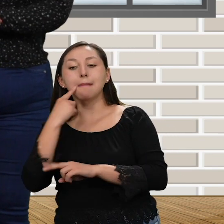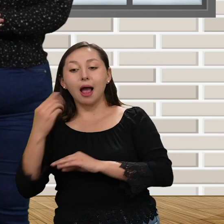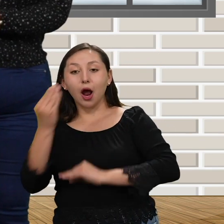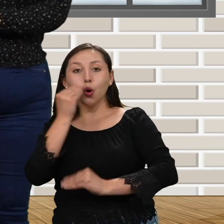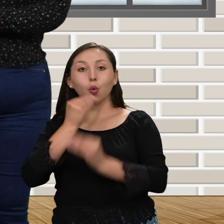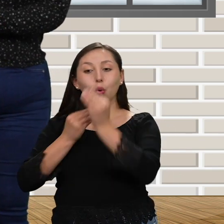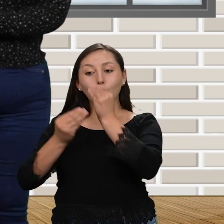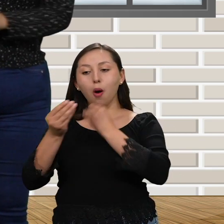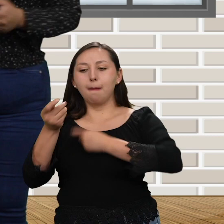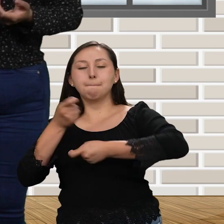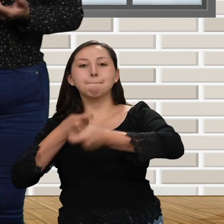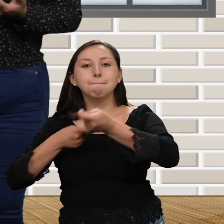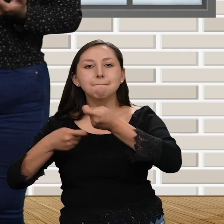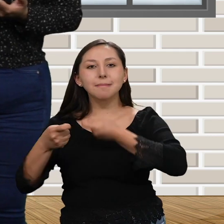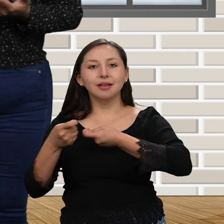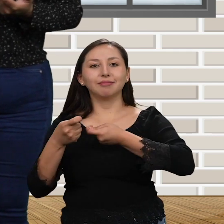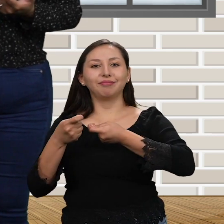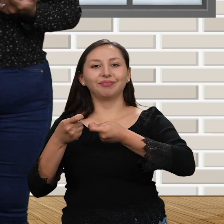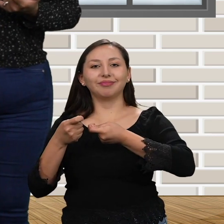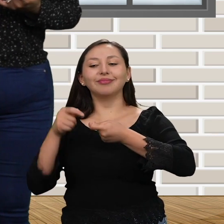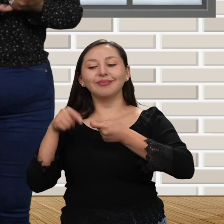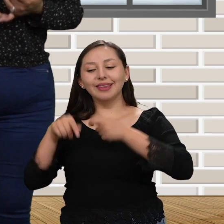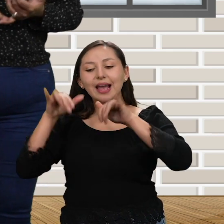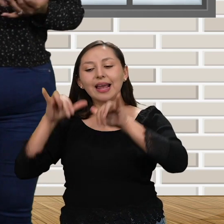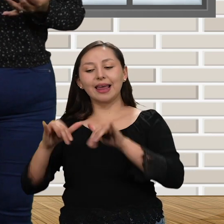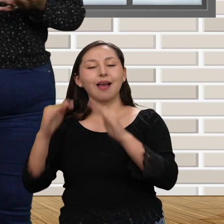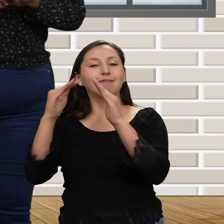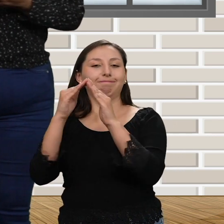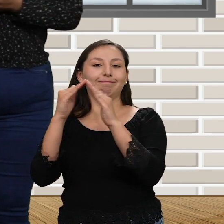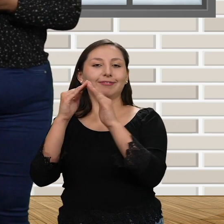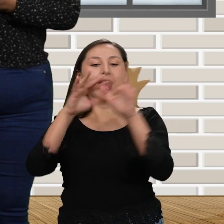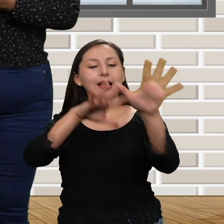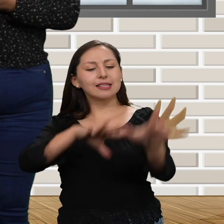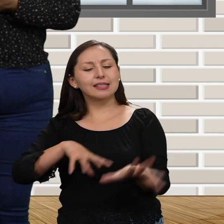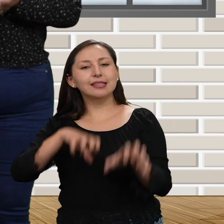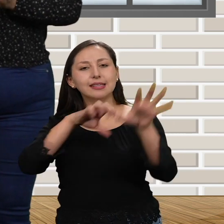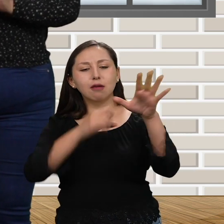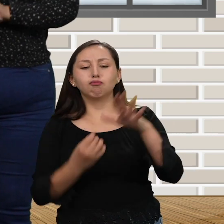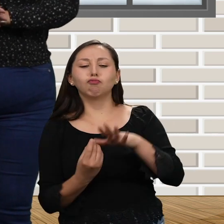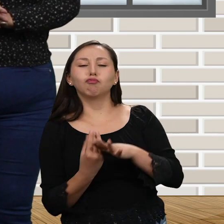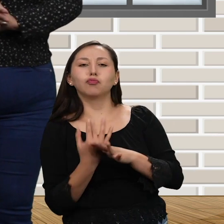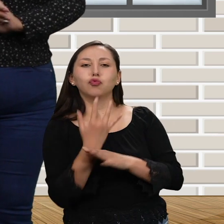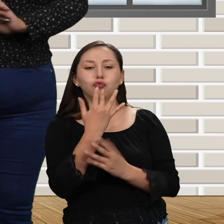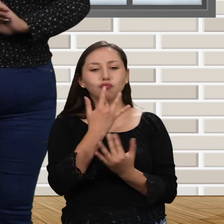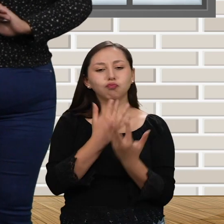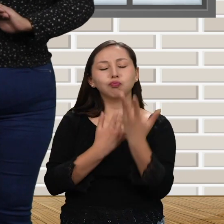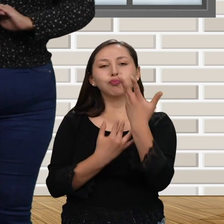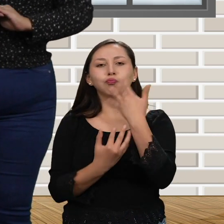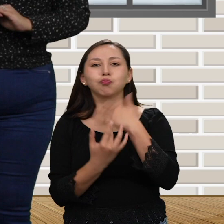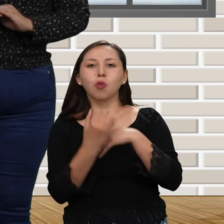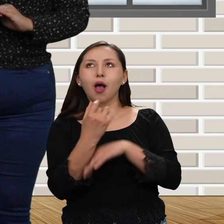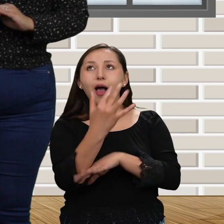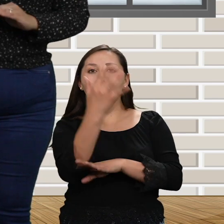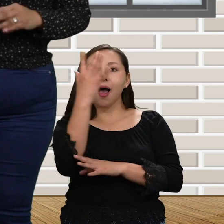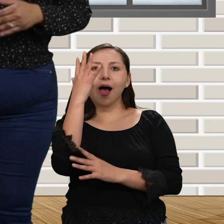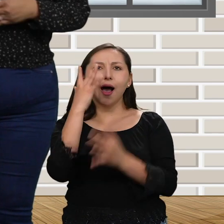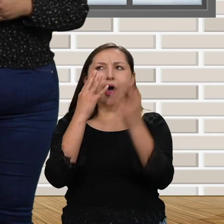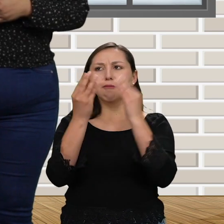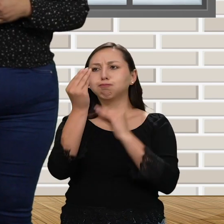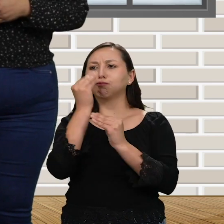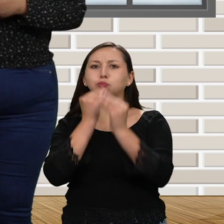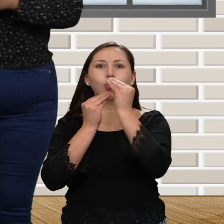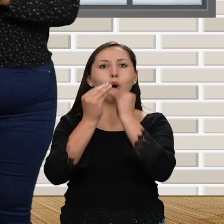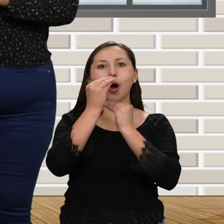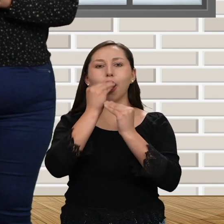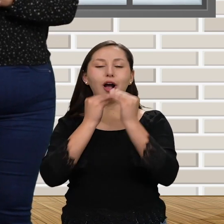nace el sedentarismo. Las actividades de la siembra y la cría de animales se convirtieron en su medio para sobrevivir.